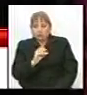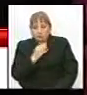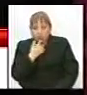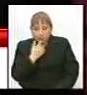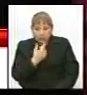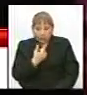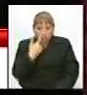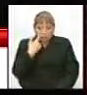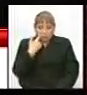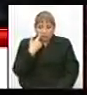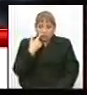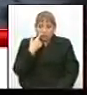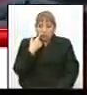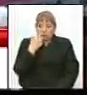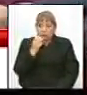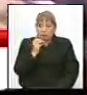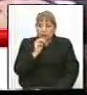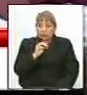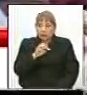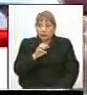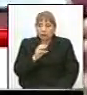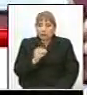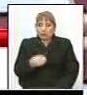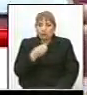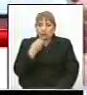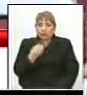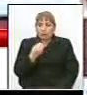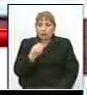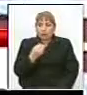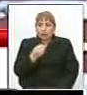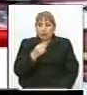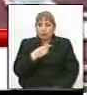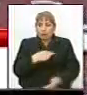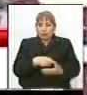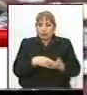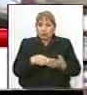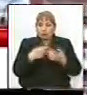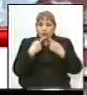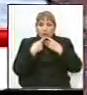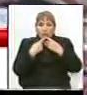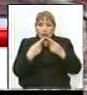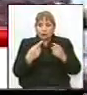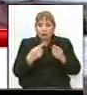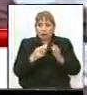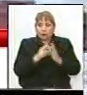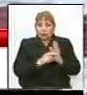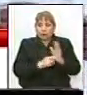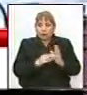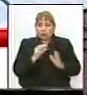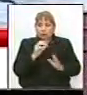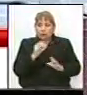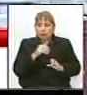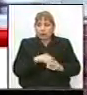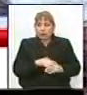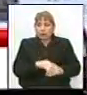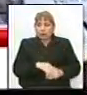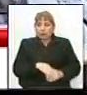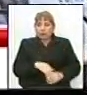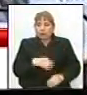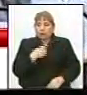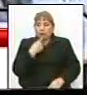el señor de la OMP no ha respondido por qué no ha enviado la información al Jurado Nacional de Elecciones que se lo ha solicitado. Él está